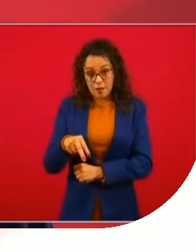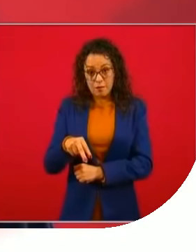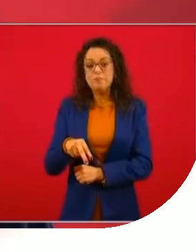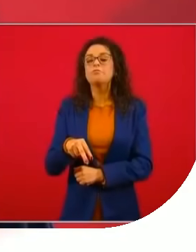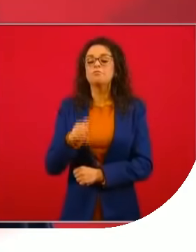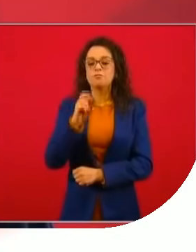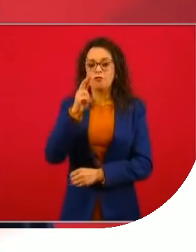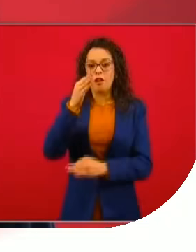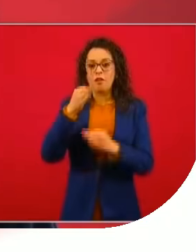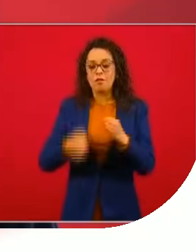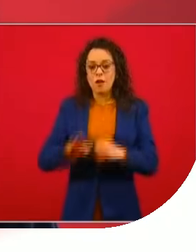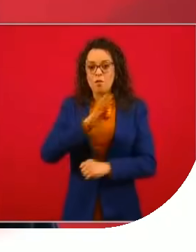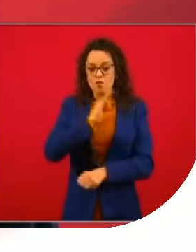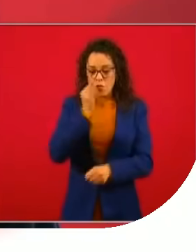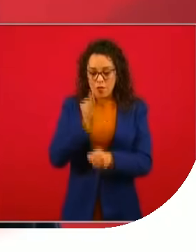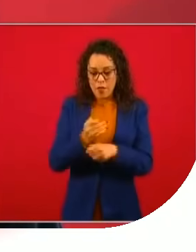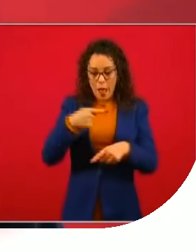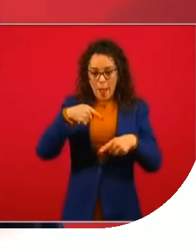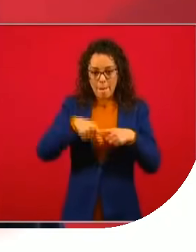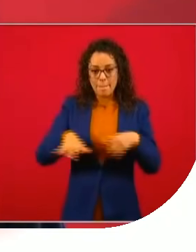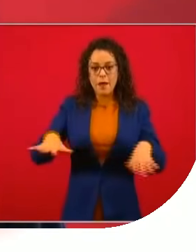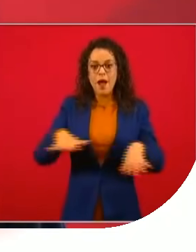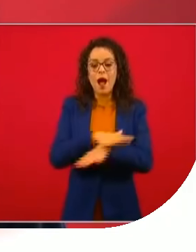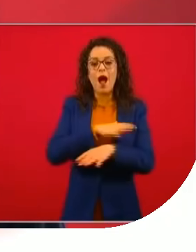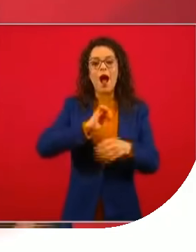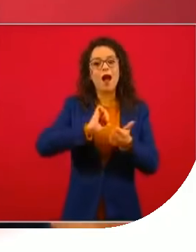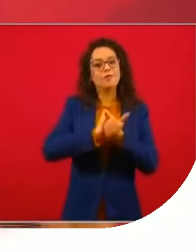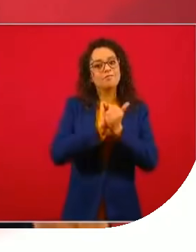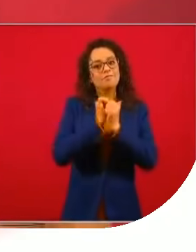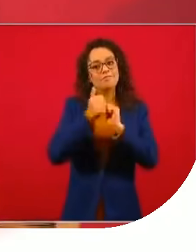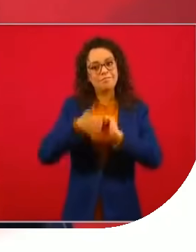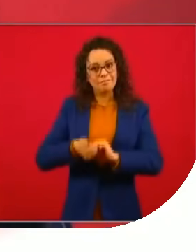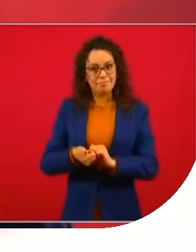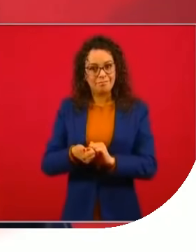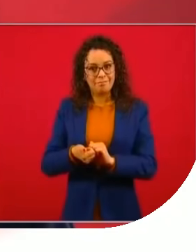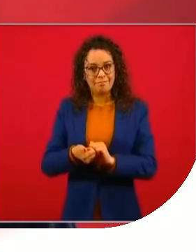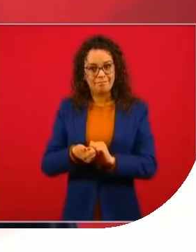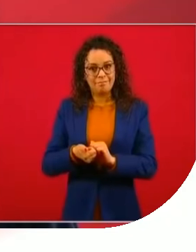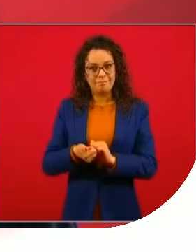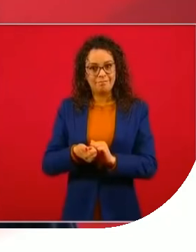iniciar una transformación, y a los 2 años